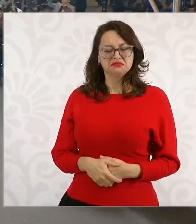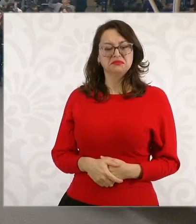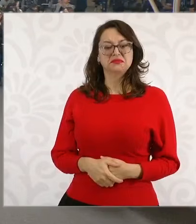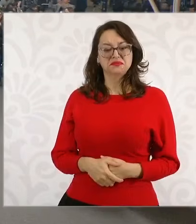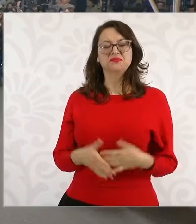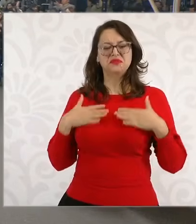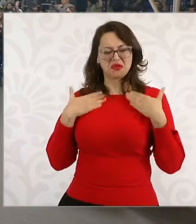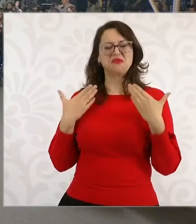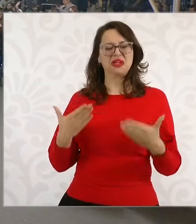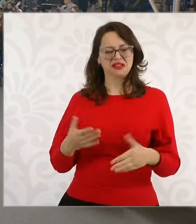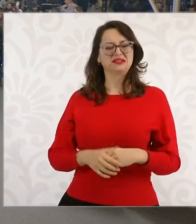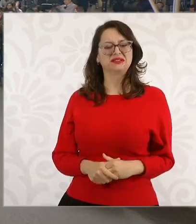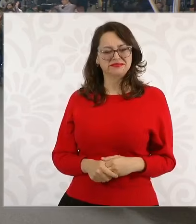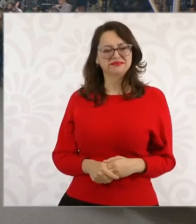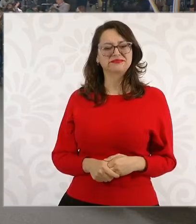Hay confianza.